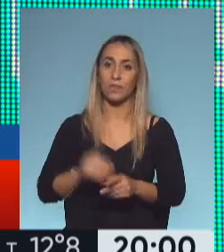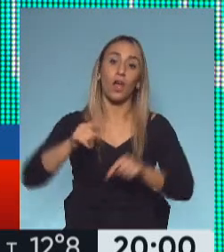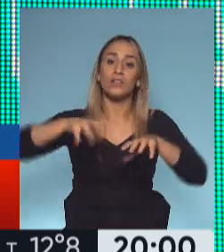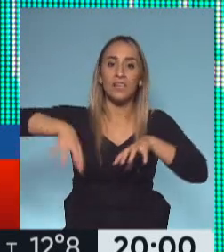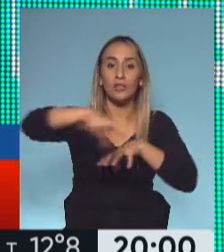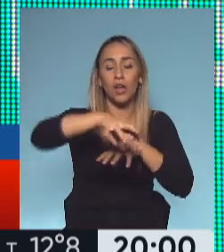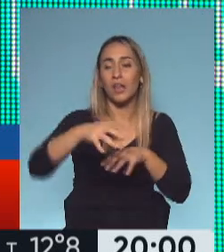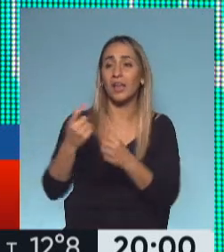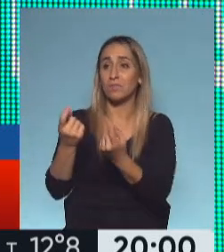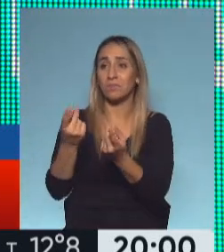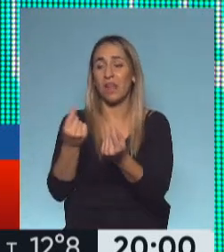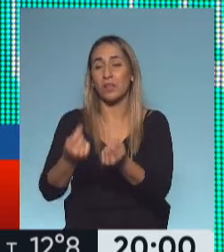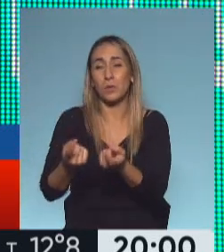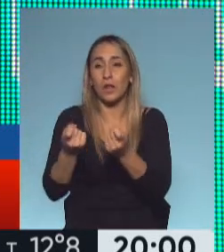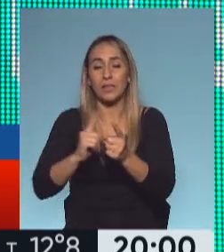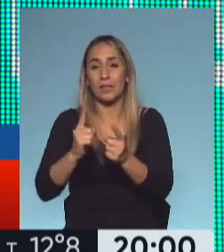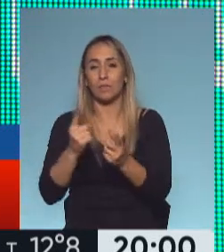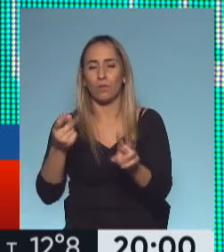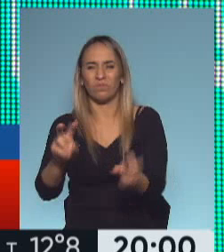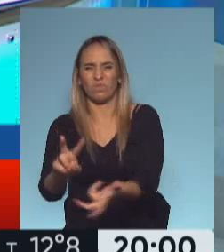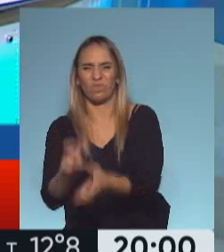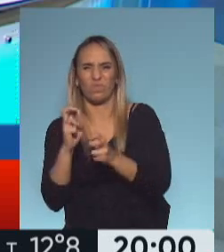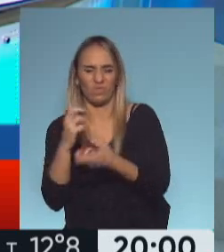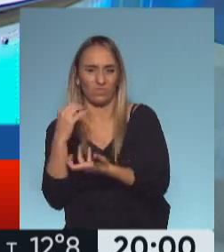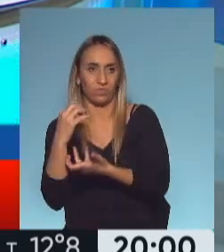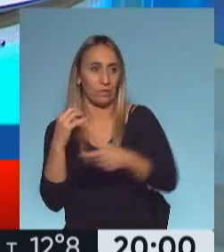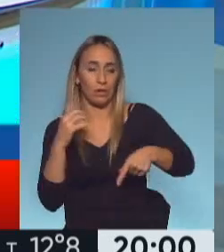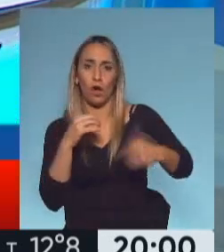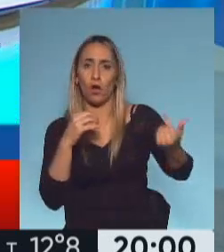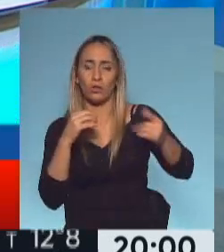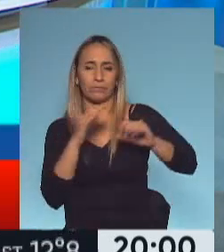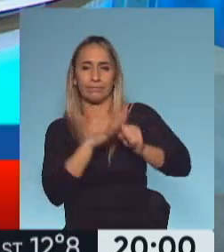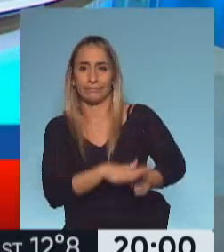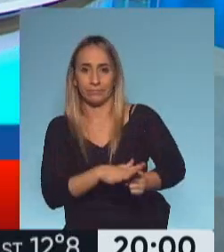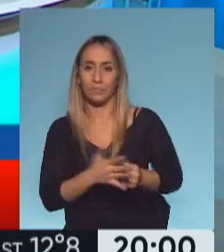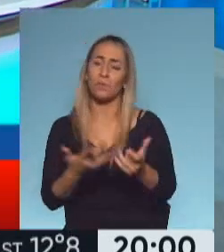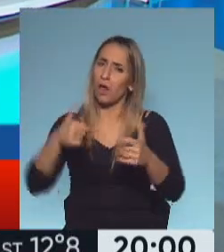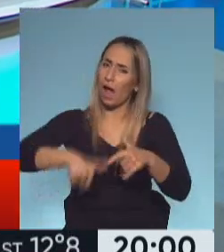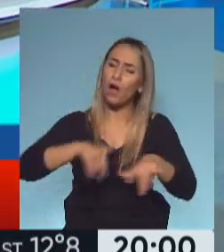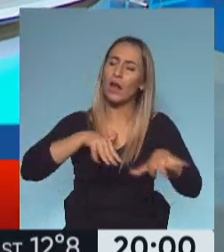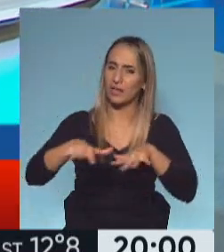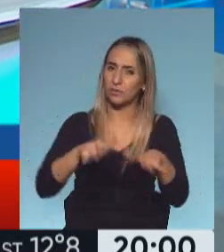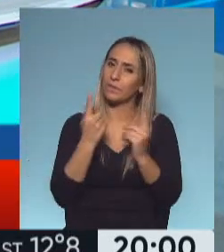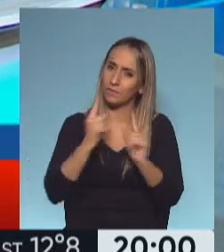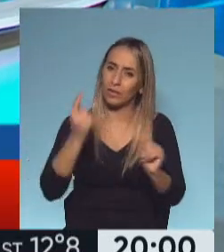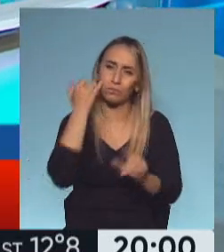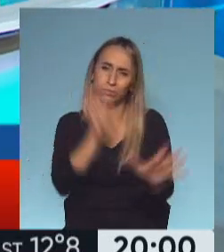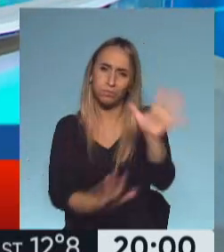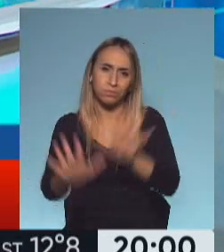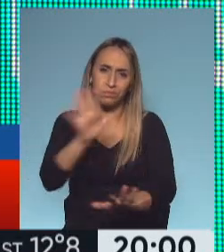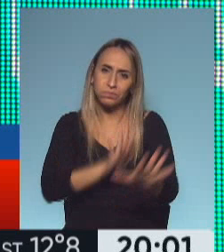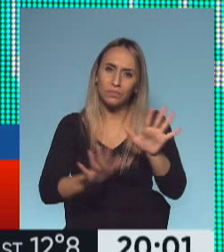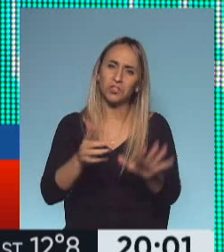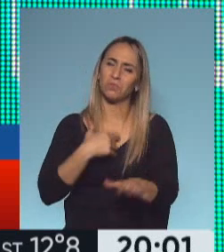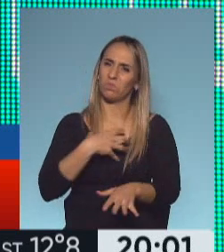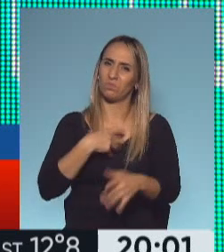dejando a otros en todo caso. Ya se intentó en algún momento y fue difícil. Pero ahora están dadas las condiciones, está trabajando para eso y yo estoy muy confiada que lo